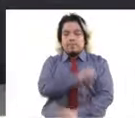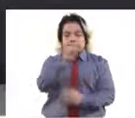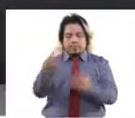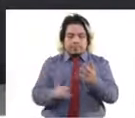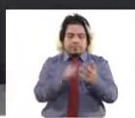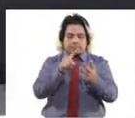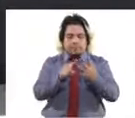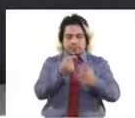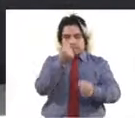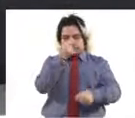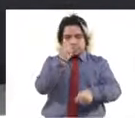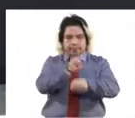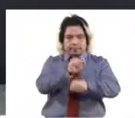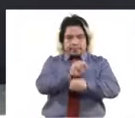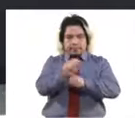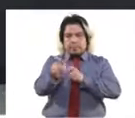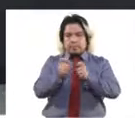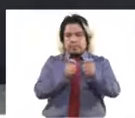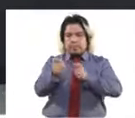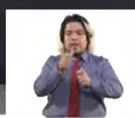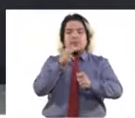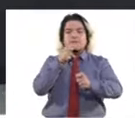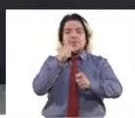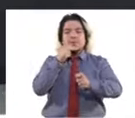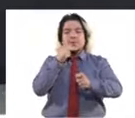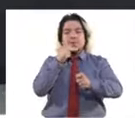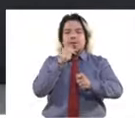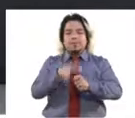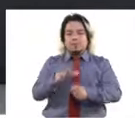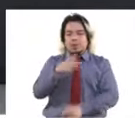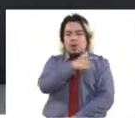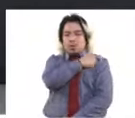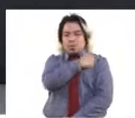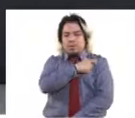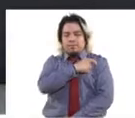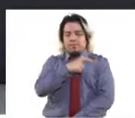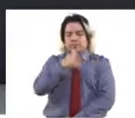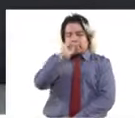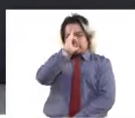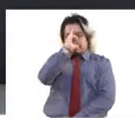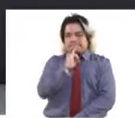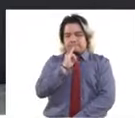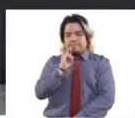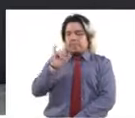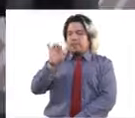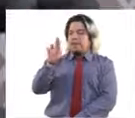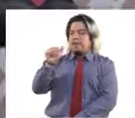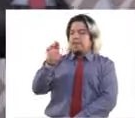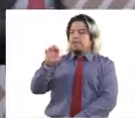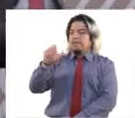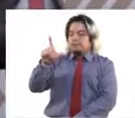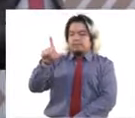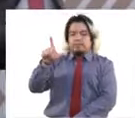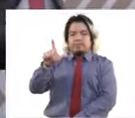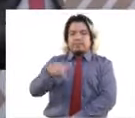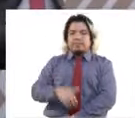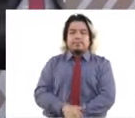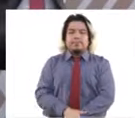El subsecretario de Operación Policial, comisario jefe, Israel Benítez López.